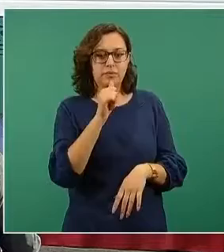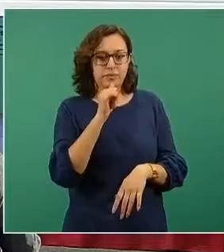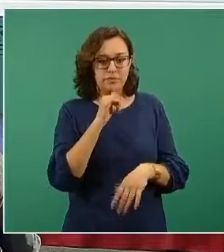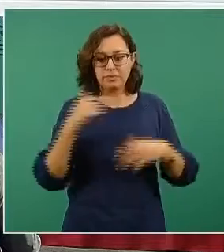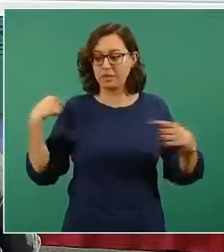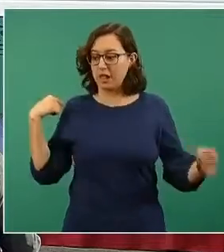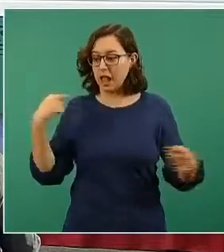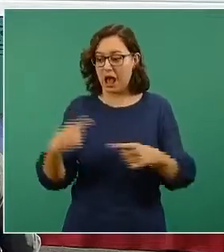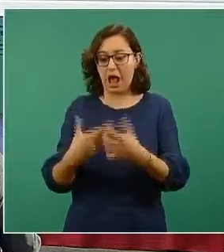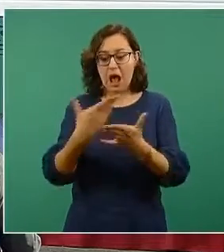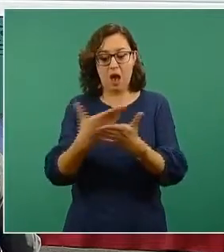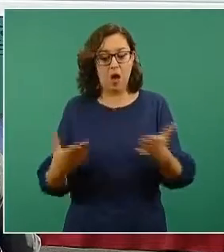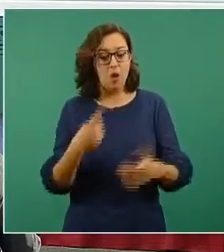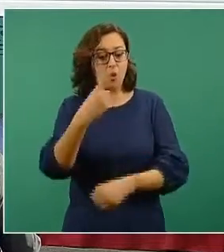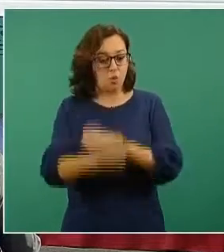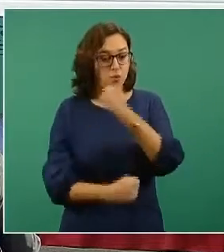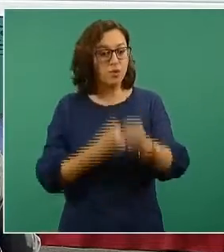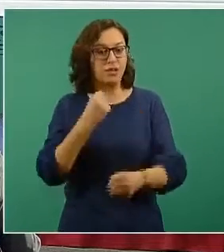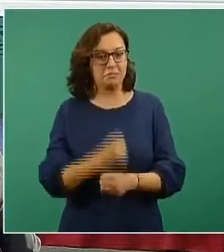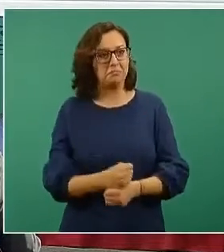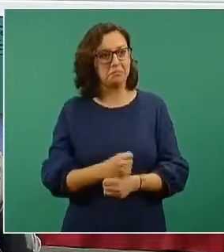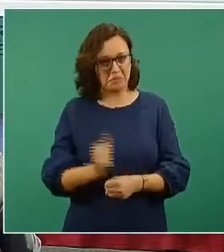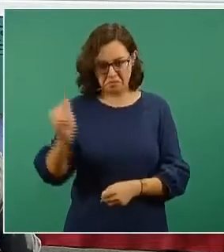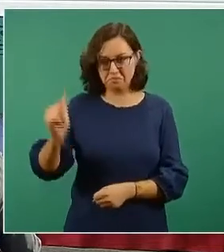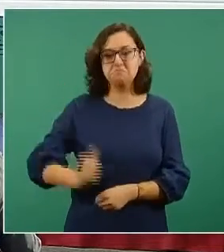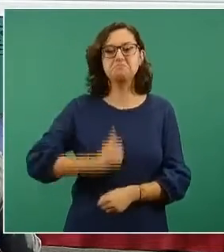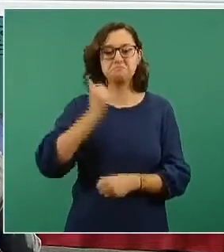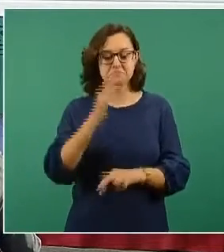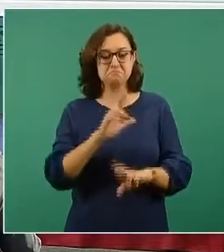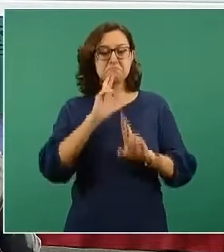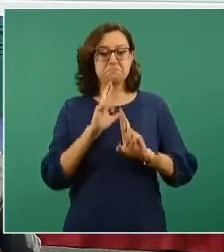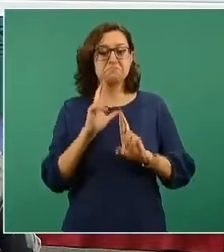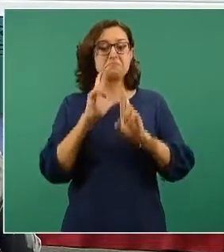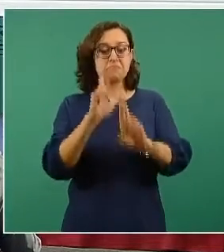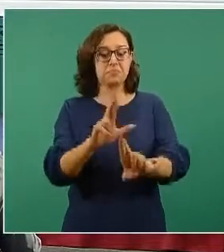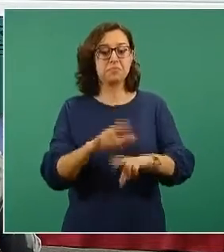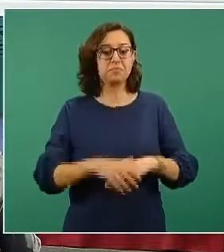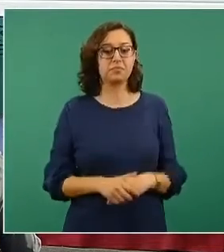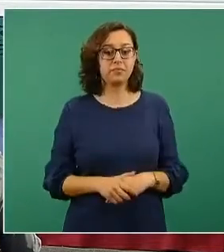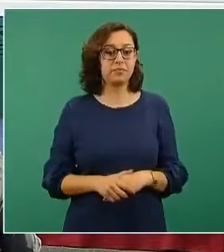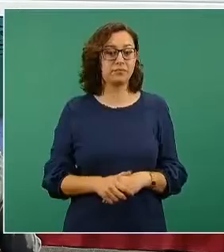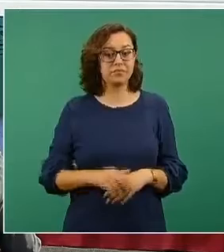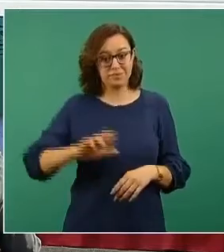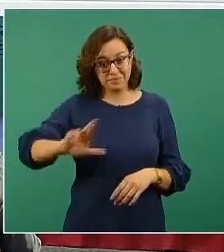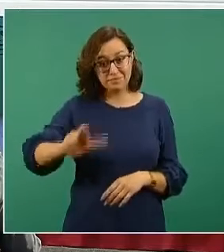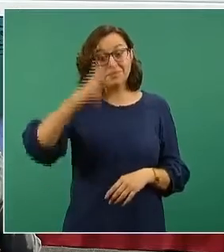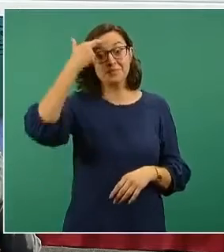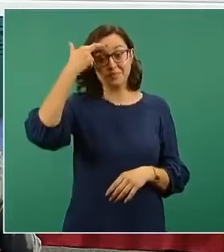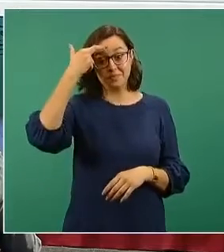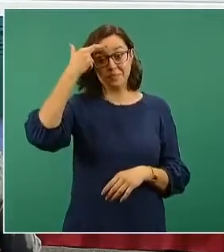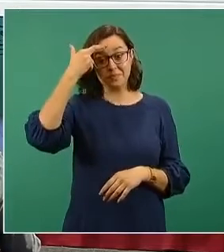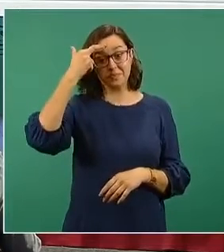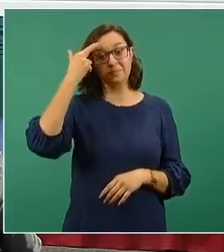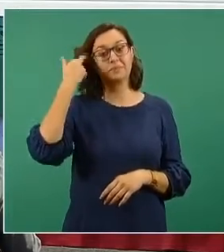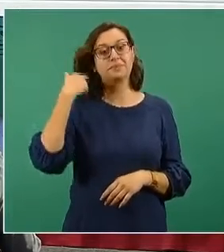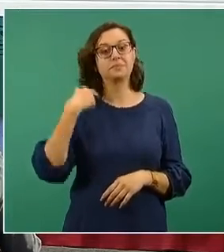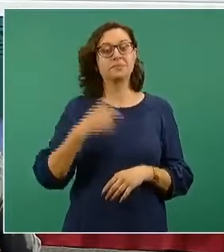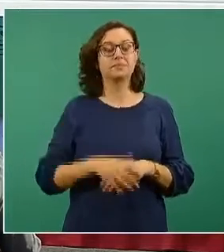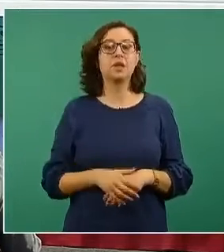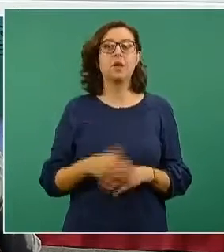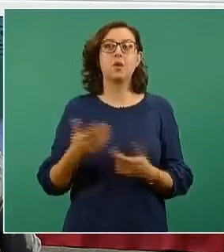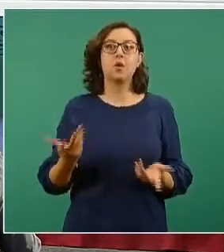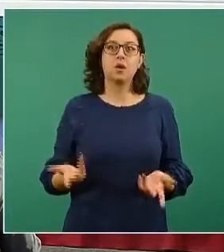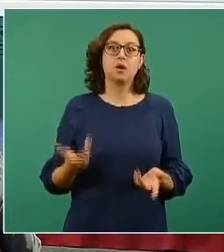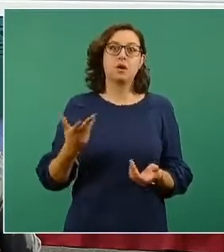año después para aclarar la absurda distorsión que se dio de una explicación técnica que di en la